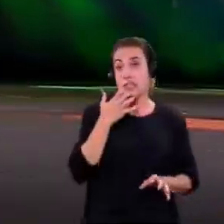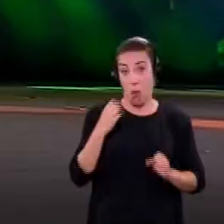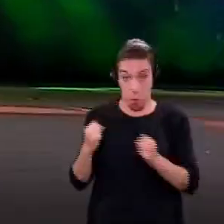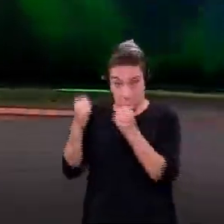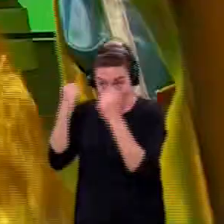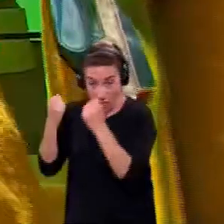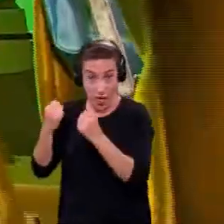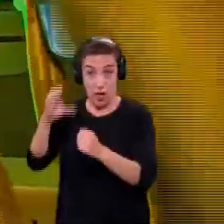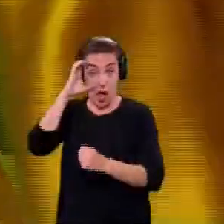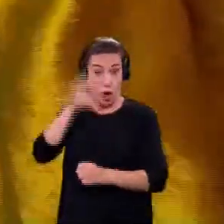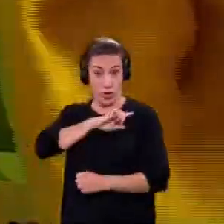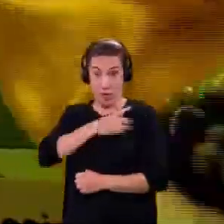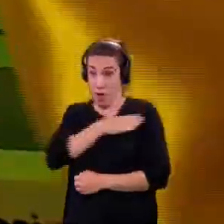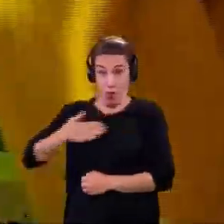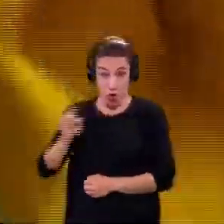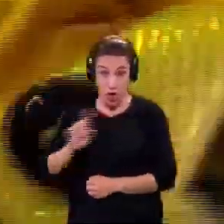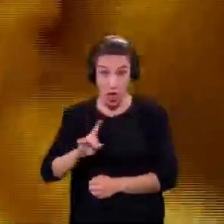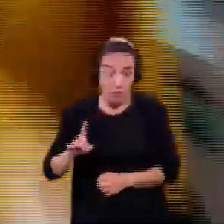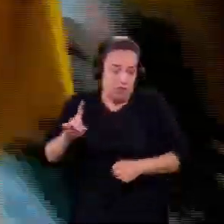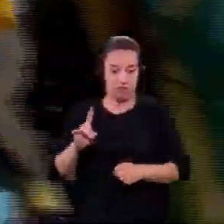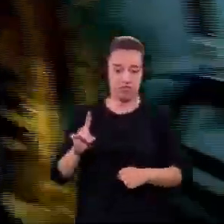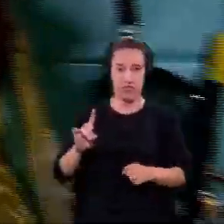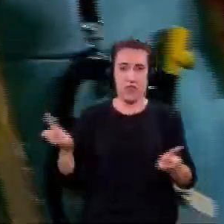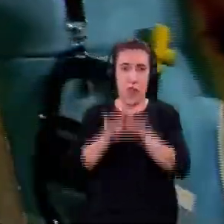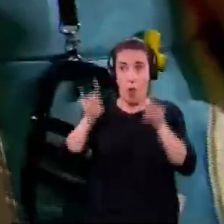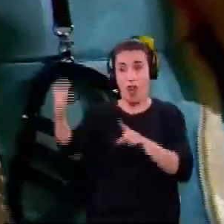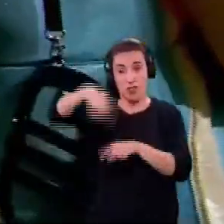poder. Y en poco tiempo quede ya solucionado.